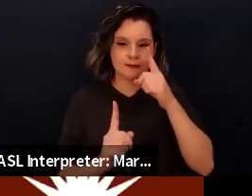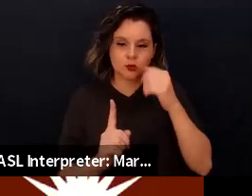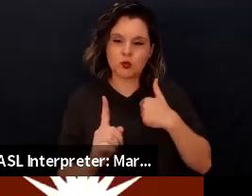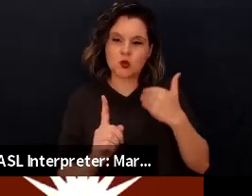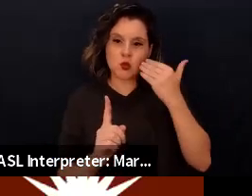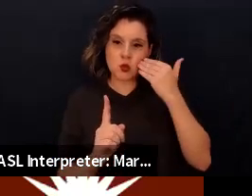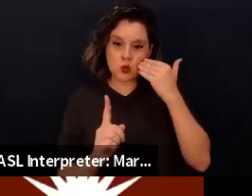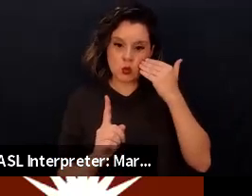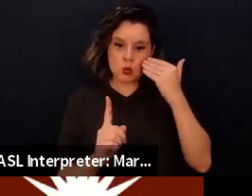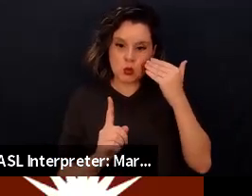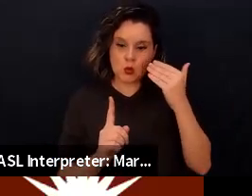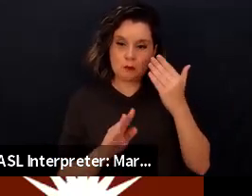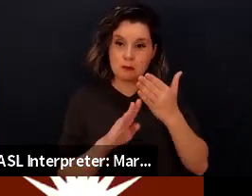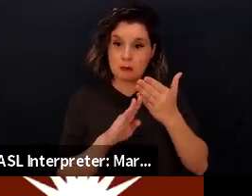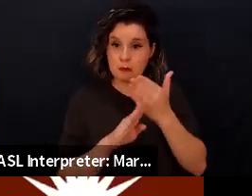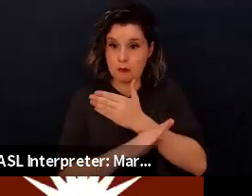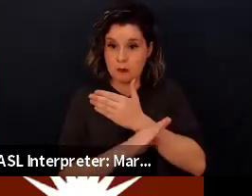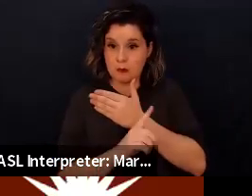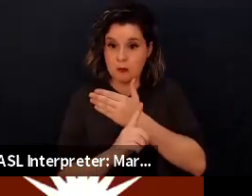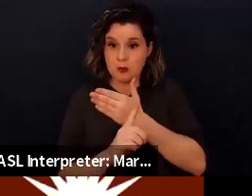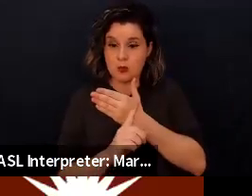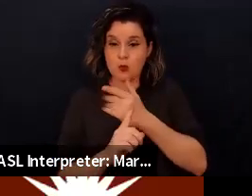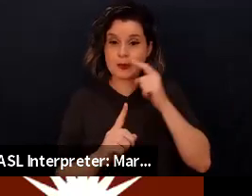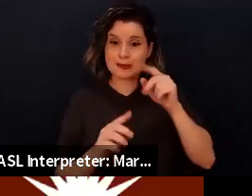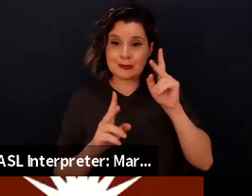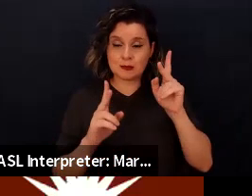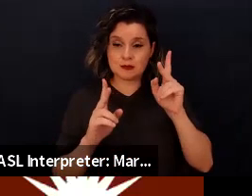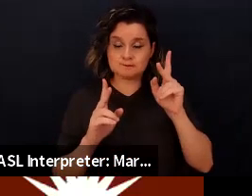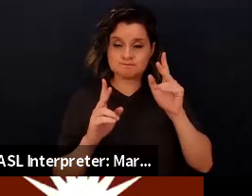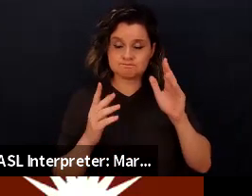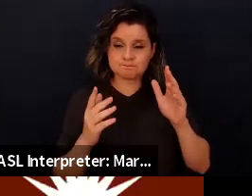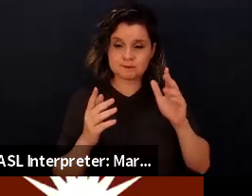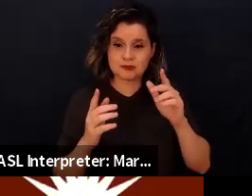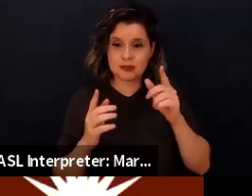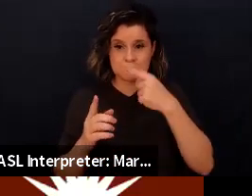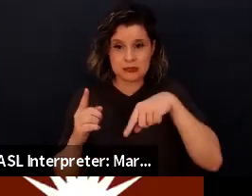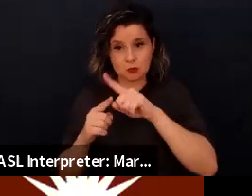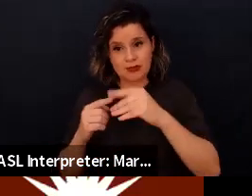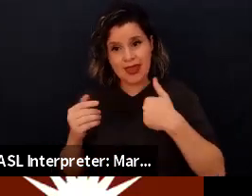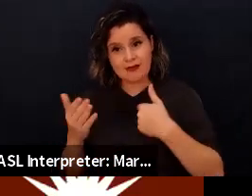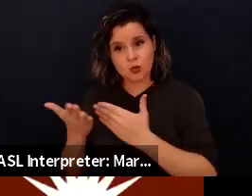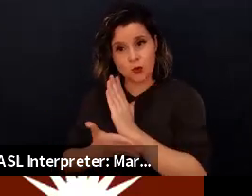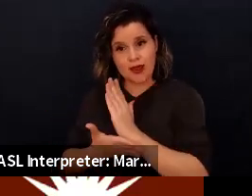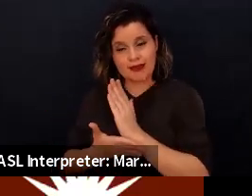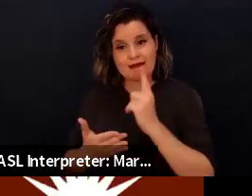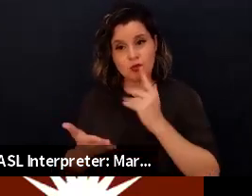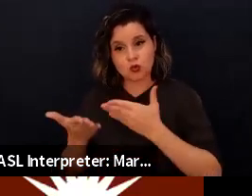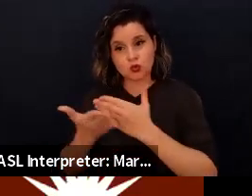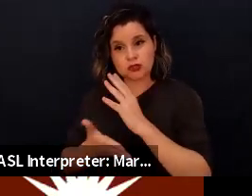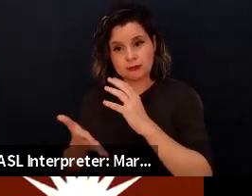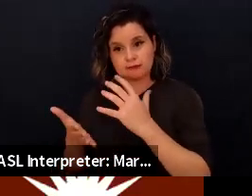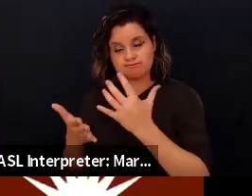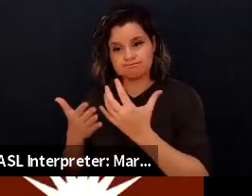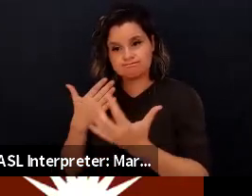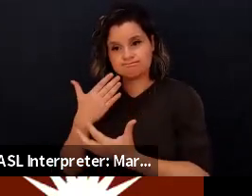que de antemano estas personas tienen un derecho y se les está negando,